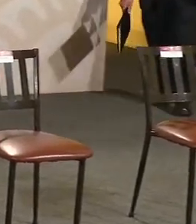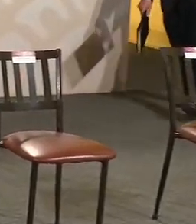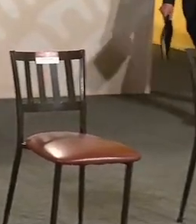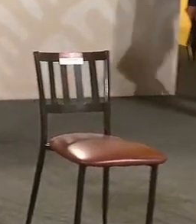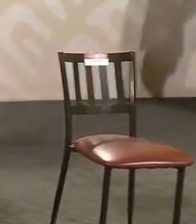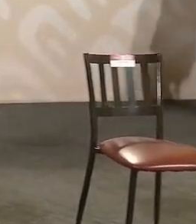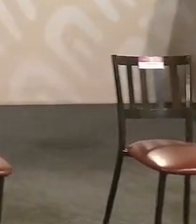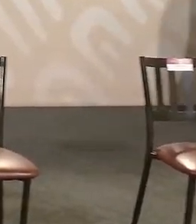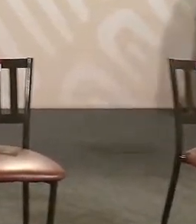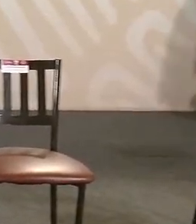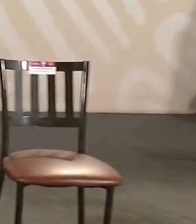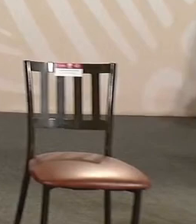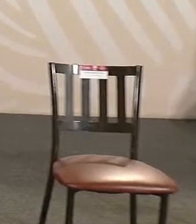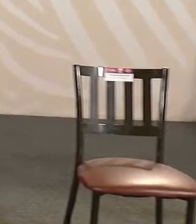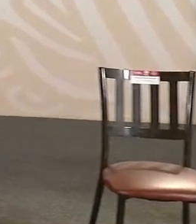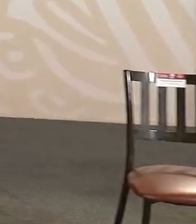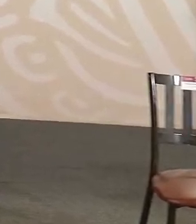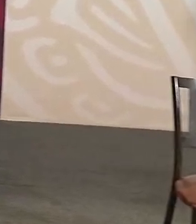Ánimo.